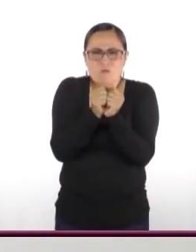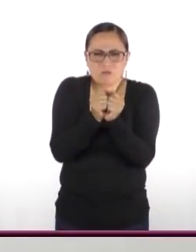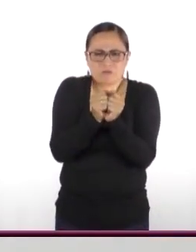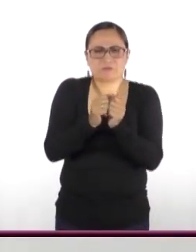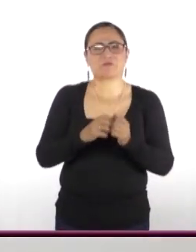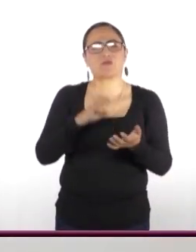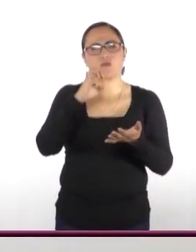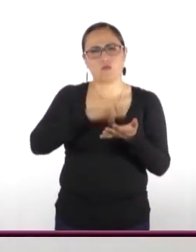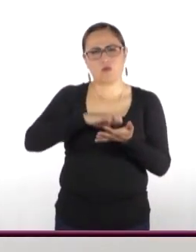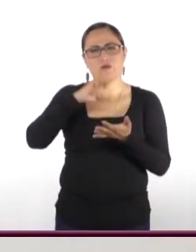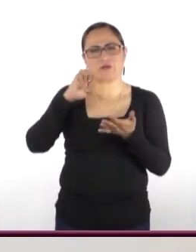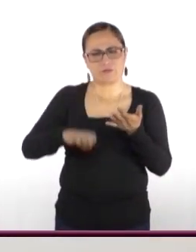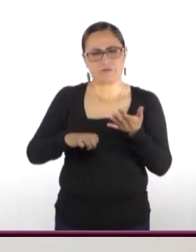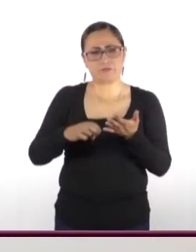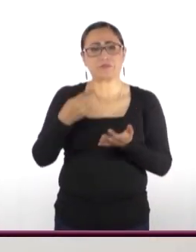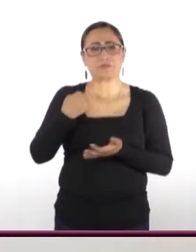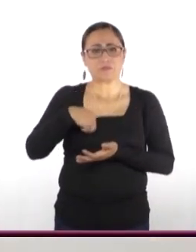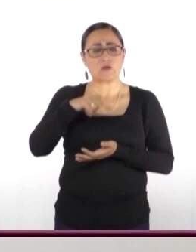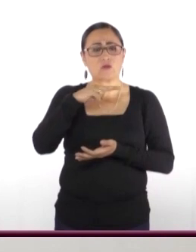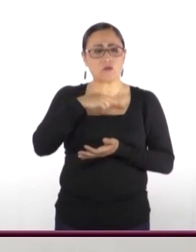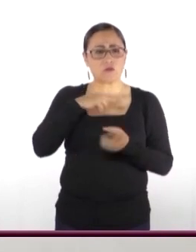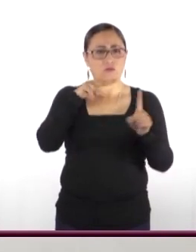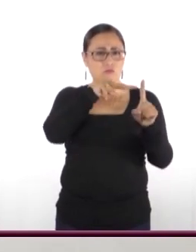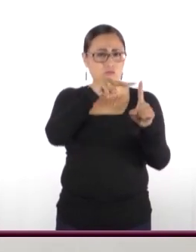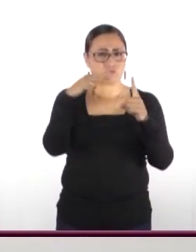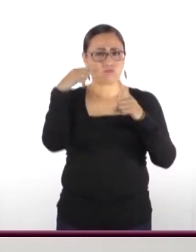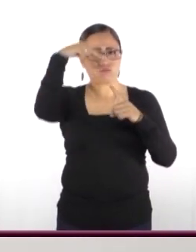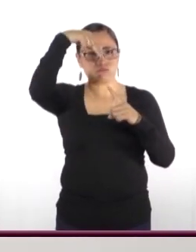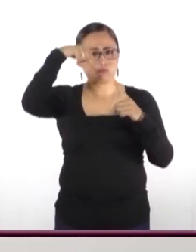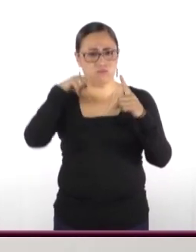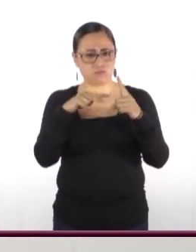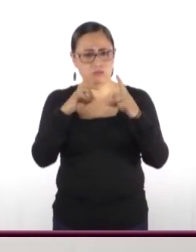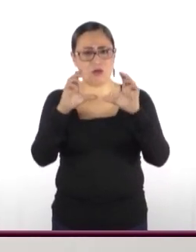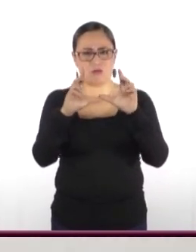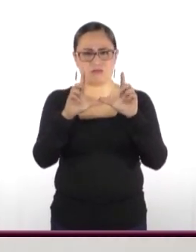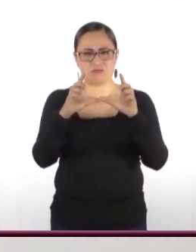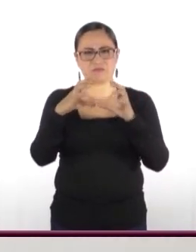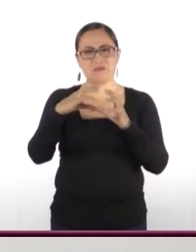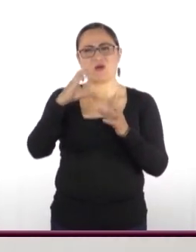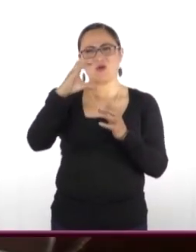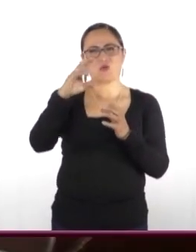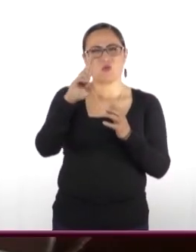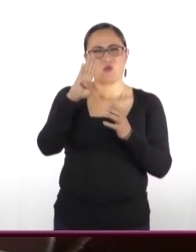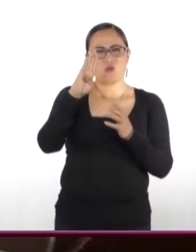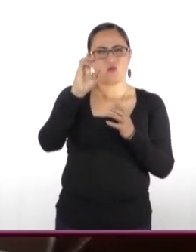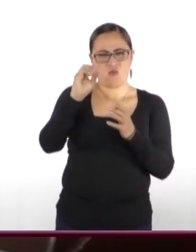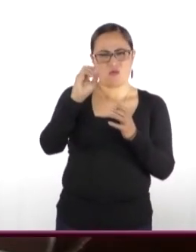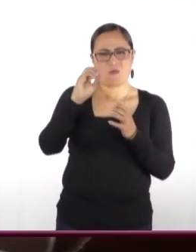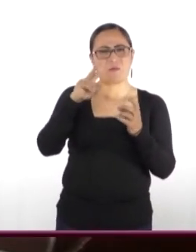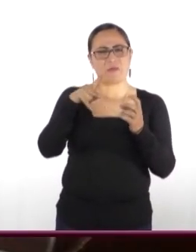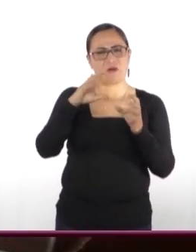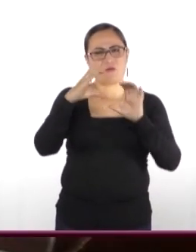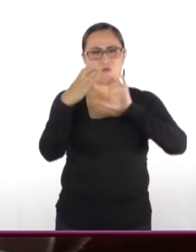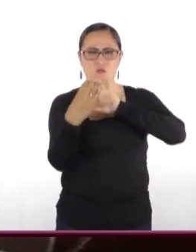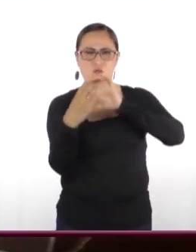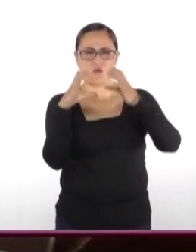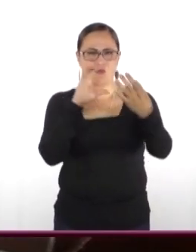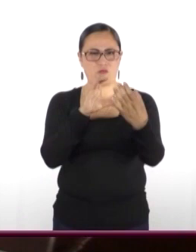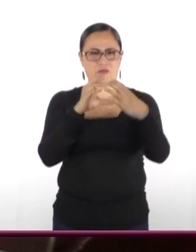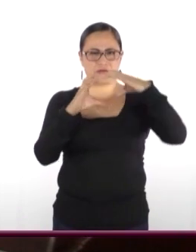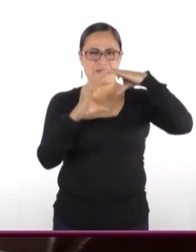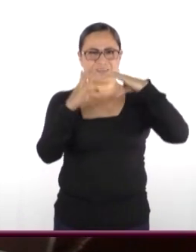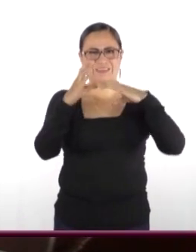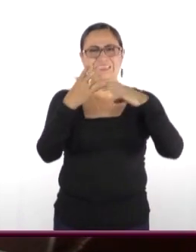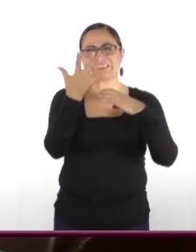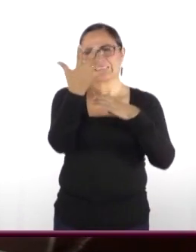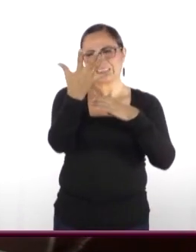pueden modificar. Nada más como un ejemplo te puedo mencionar, nosotros en cuestión de perspectiva podemos ver un cubo, pero si yo lo roto, lo que tú verías,